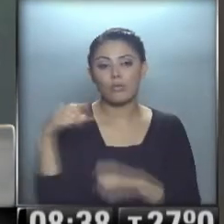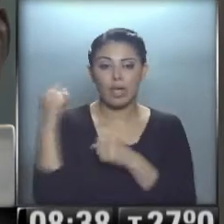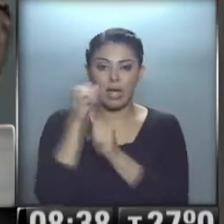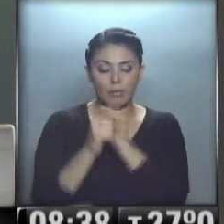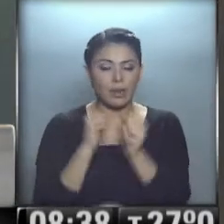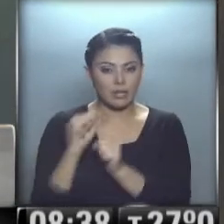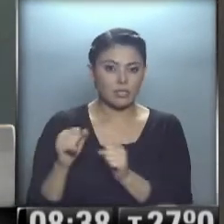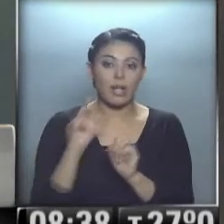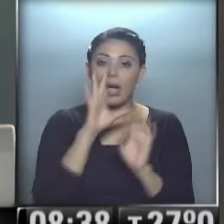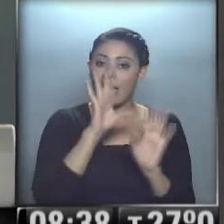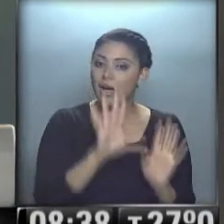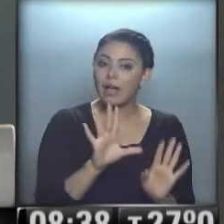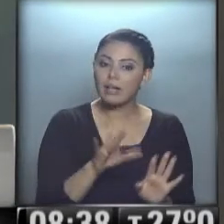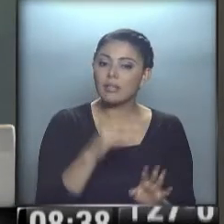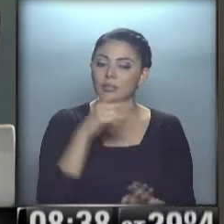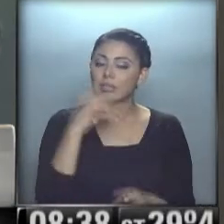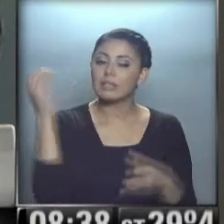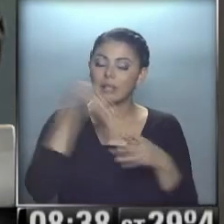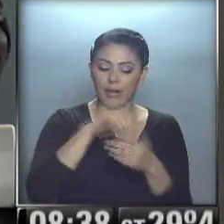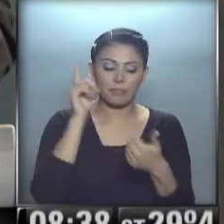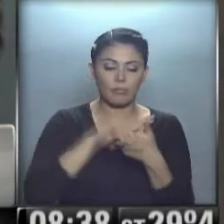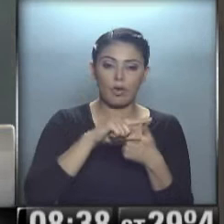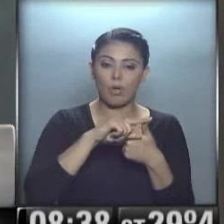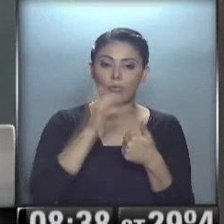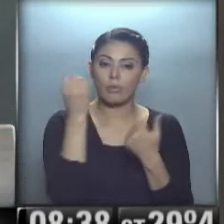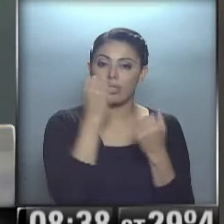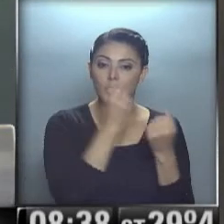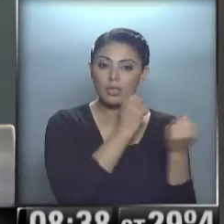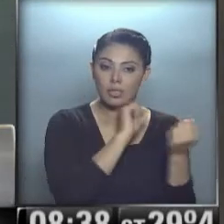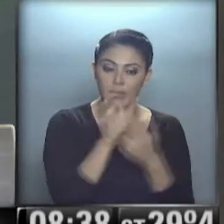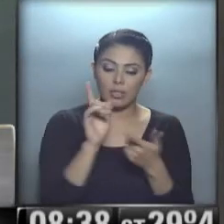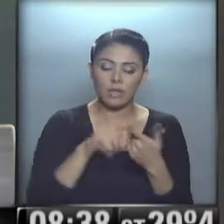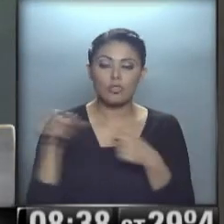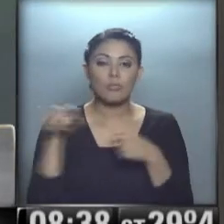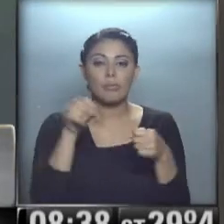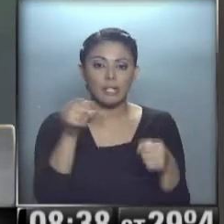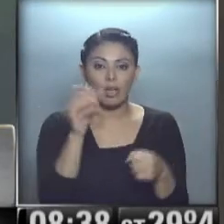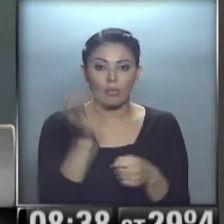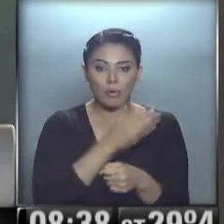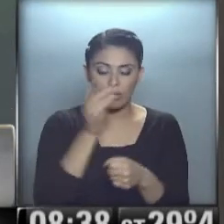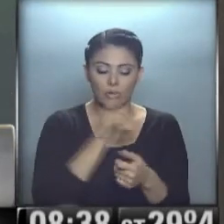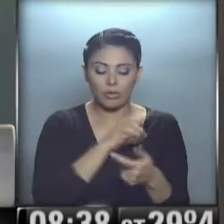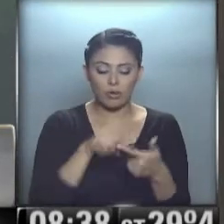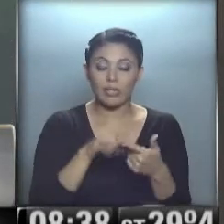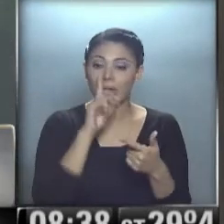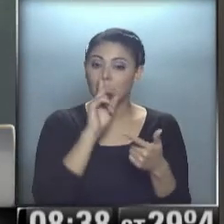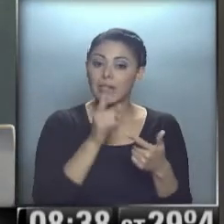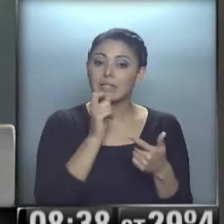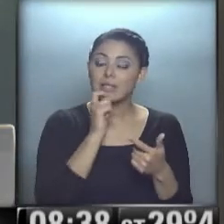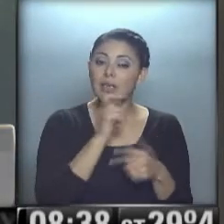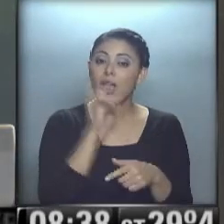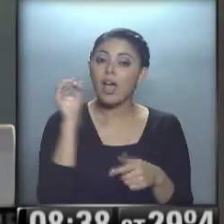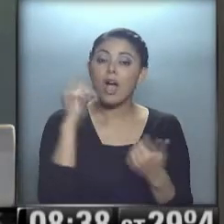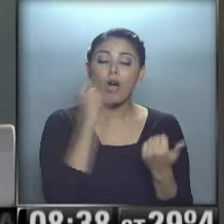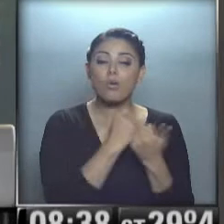por empresa. Y ahí lo que se integra es proveedores y supermercados, con la expansión del acuerdo a